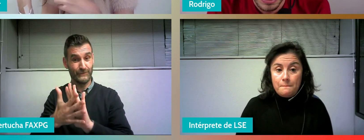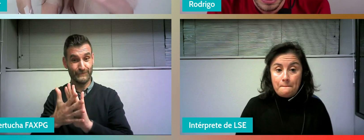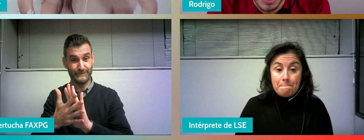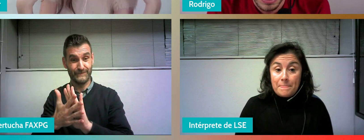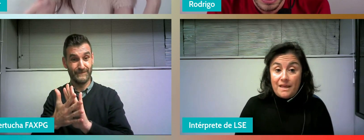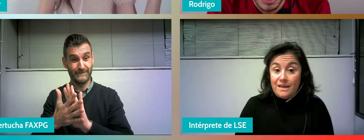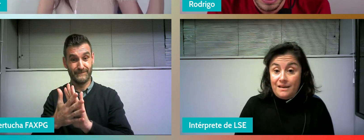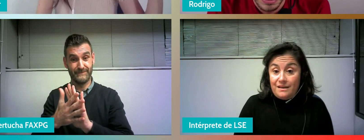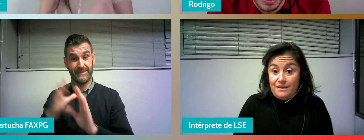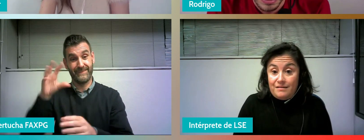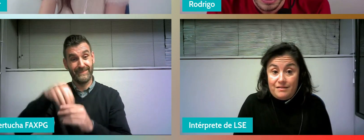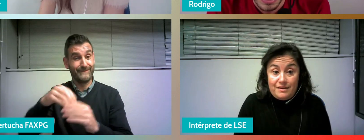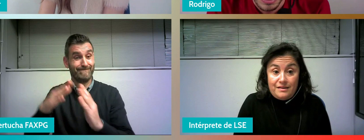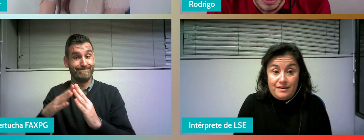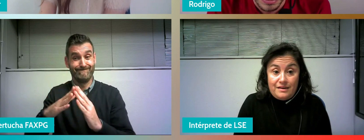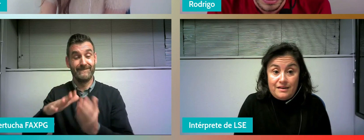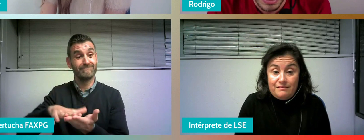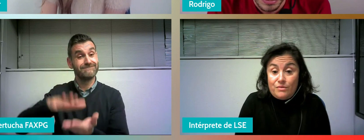materna.